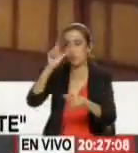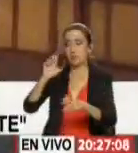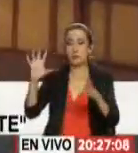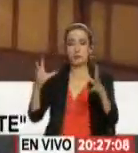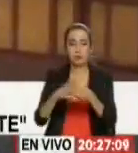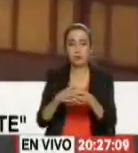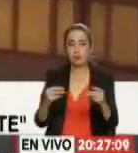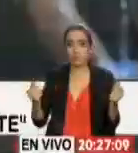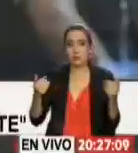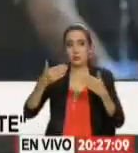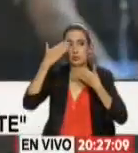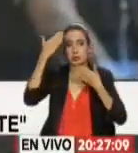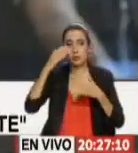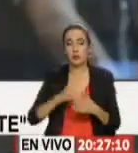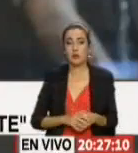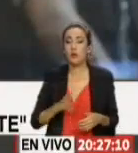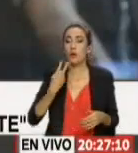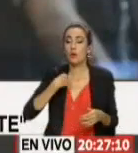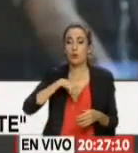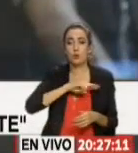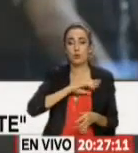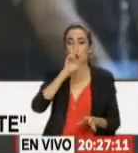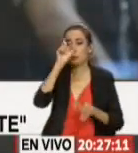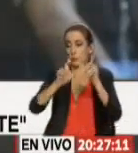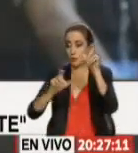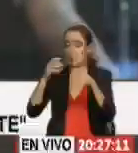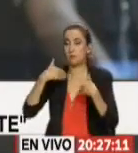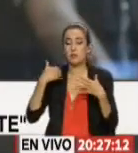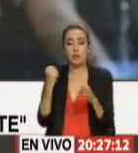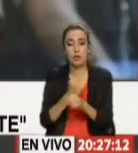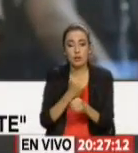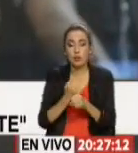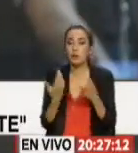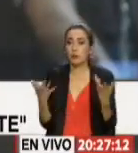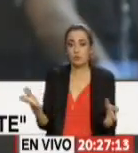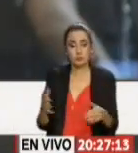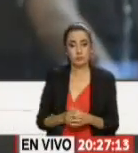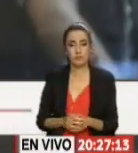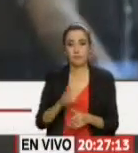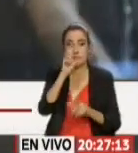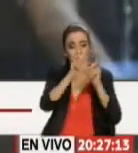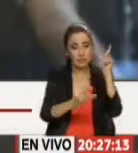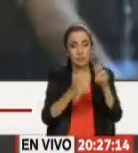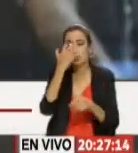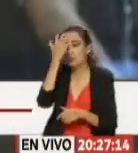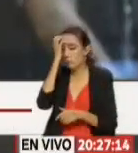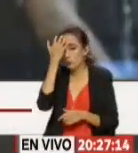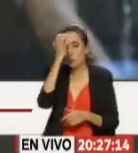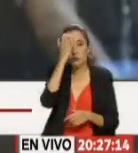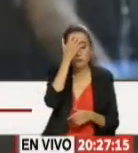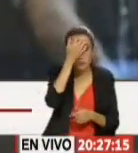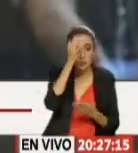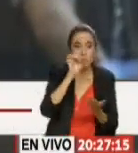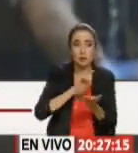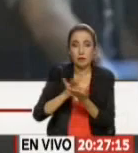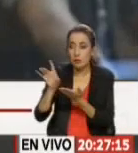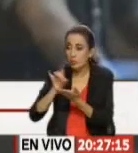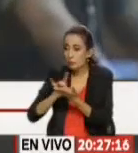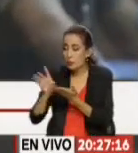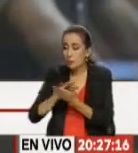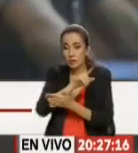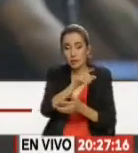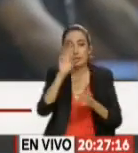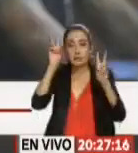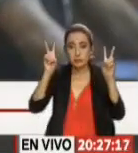las disputas políticas. Nuestra gente no tiene trabajo, nuestra gente está preocupada por los despidos. Esos, colegas, deberían